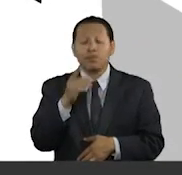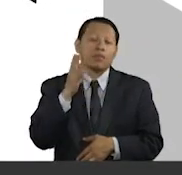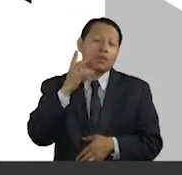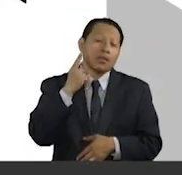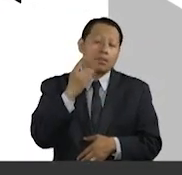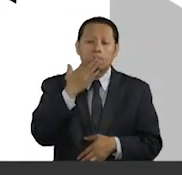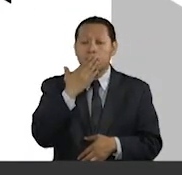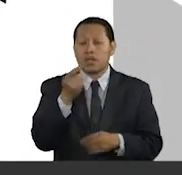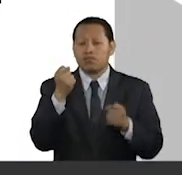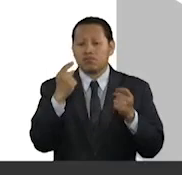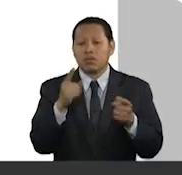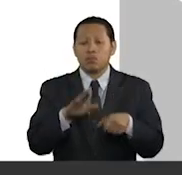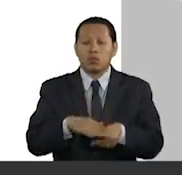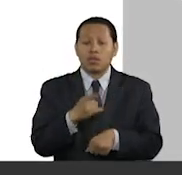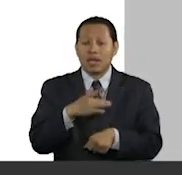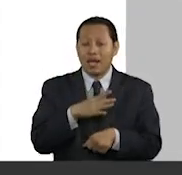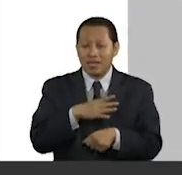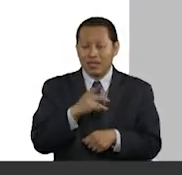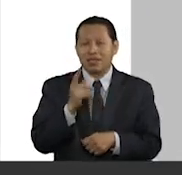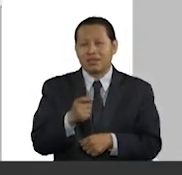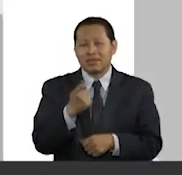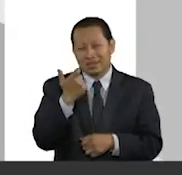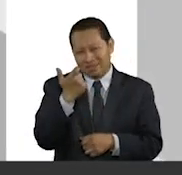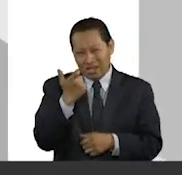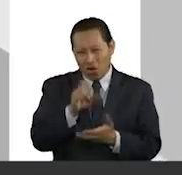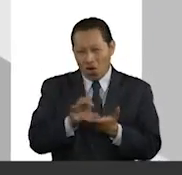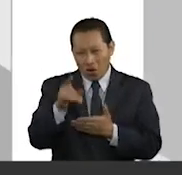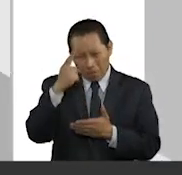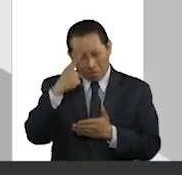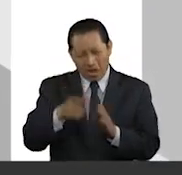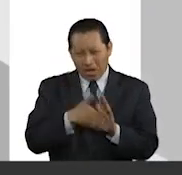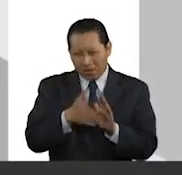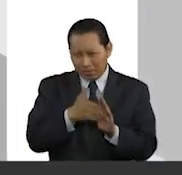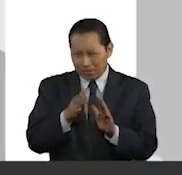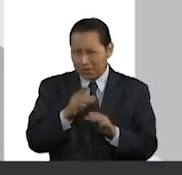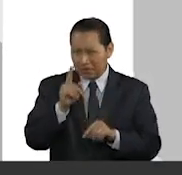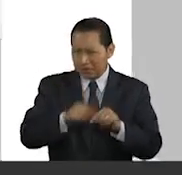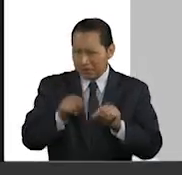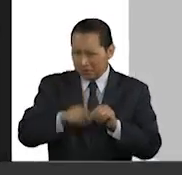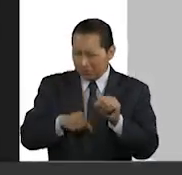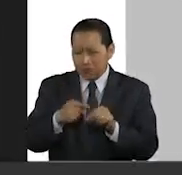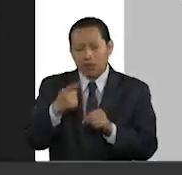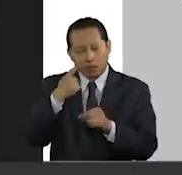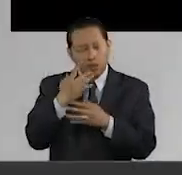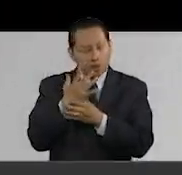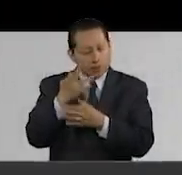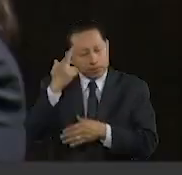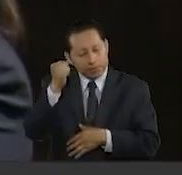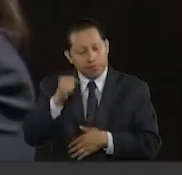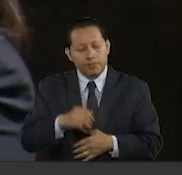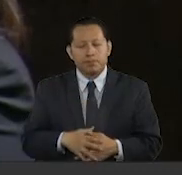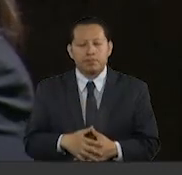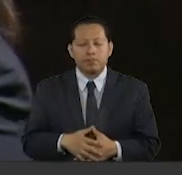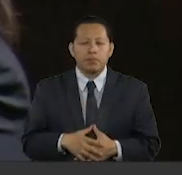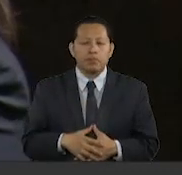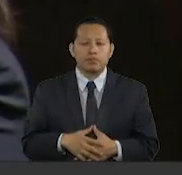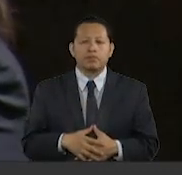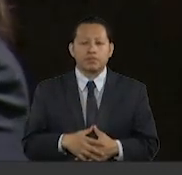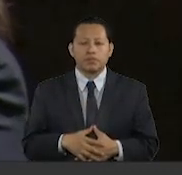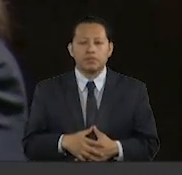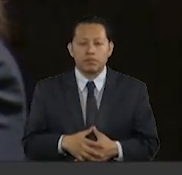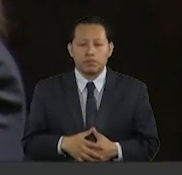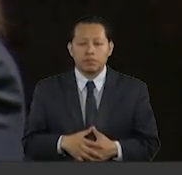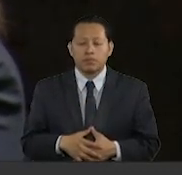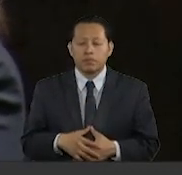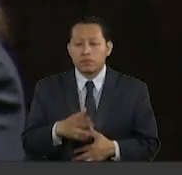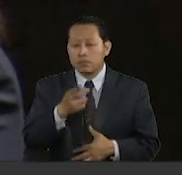haya eliminado la práctica de etiquetar recursos para obra pública. Estos fueron sus argumentos. En el